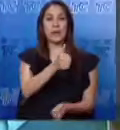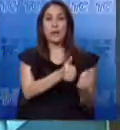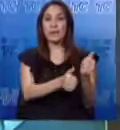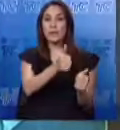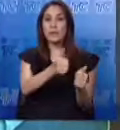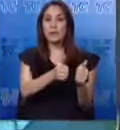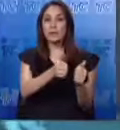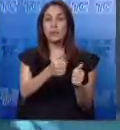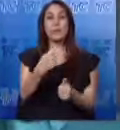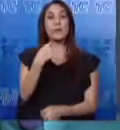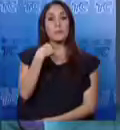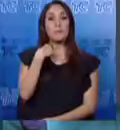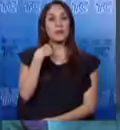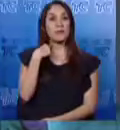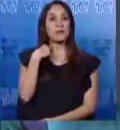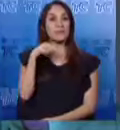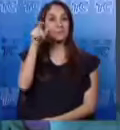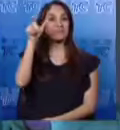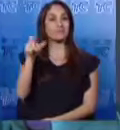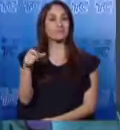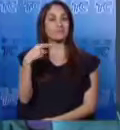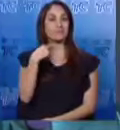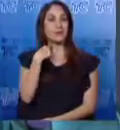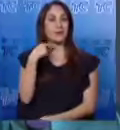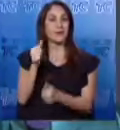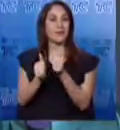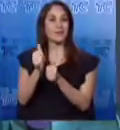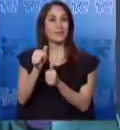El candidato que va a perder.